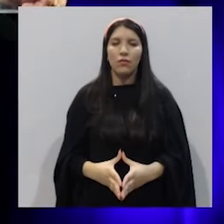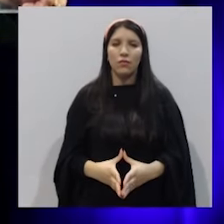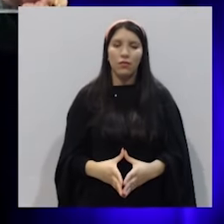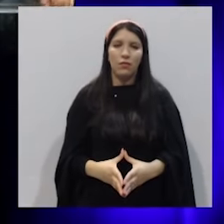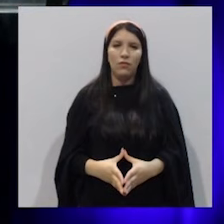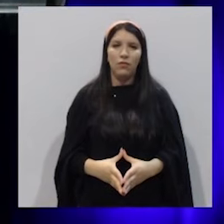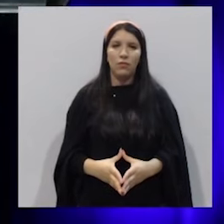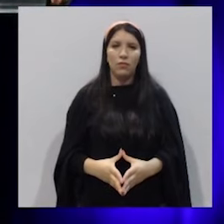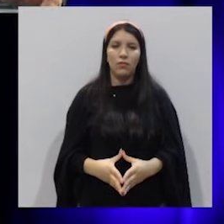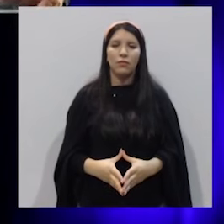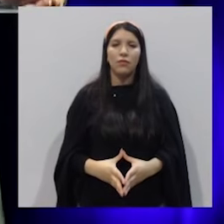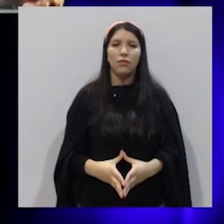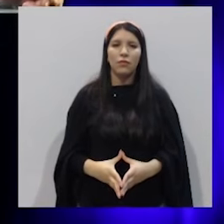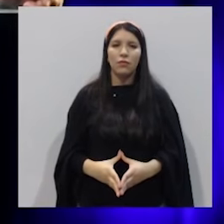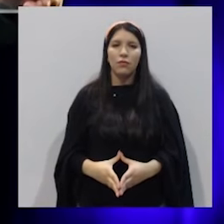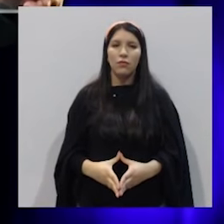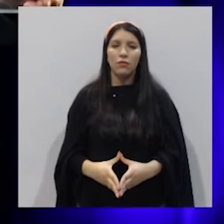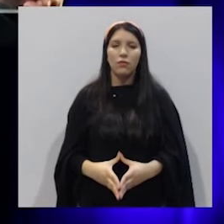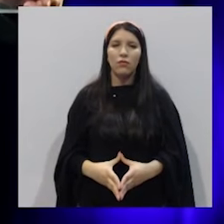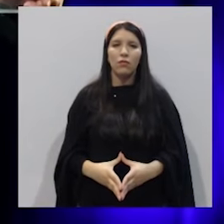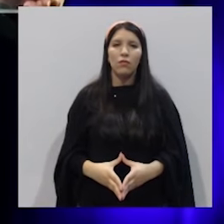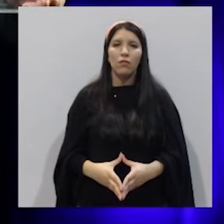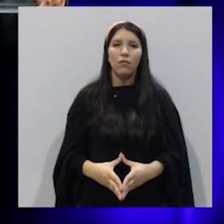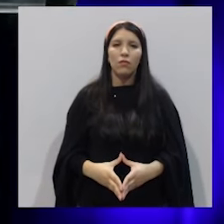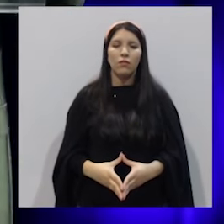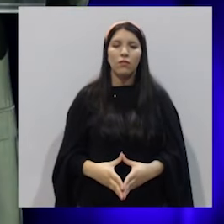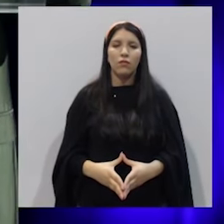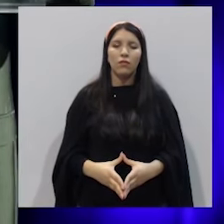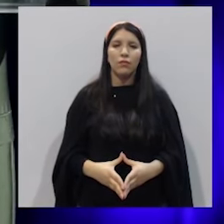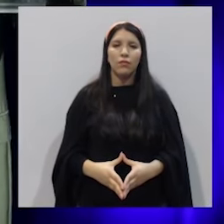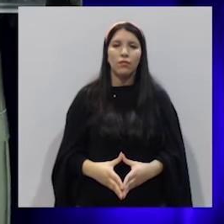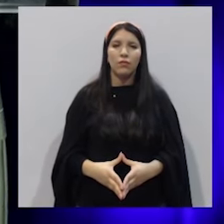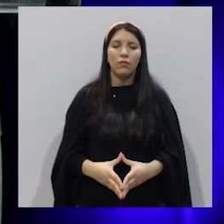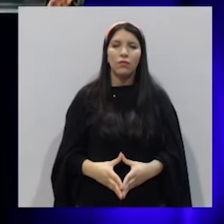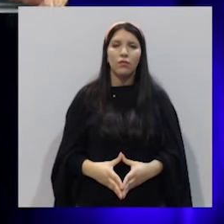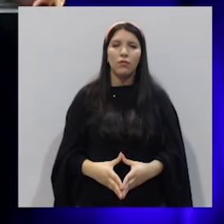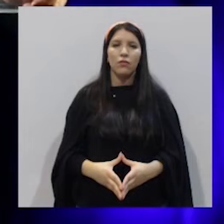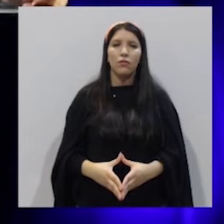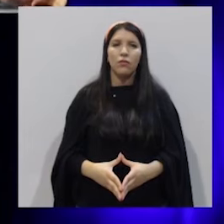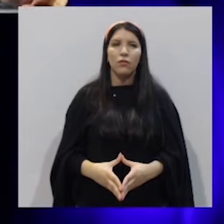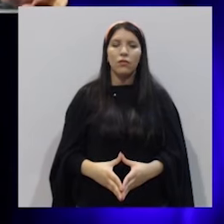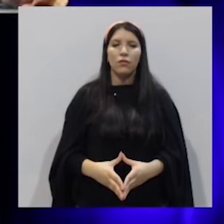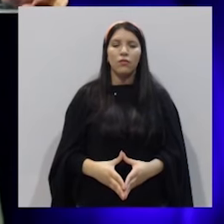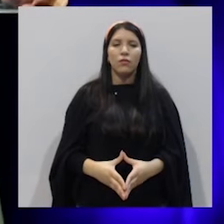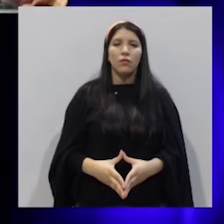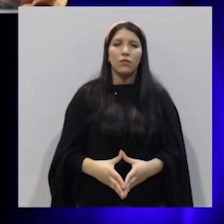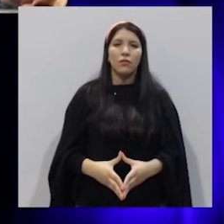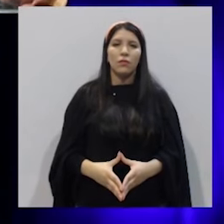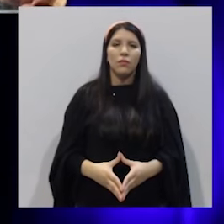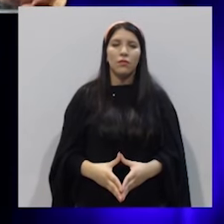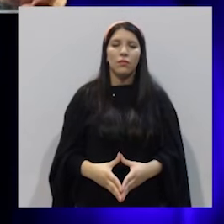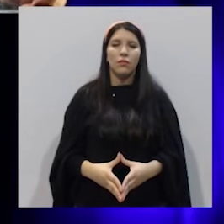intensamente escribirles acerca de la salvación que tenemos en común y ahora siento la necesidad